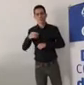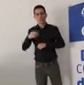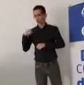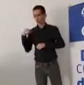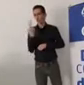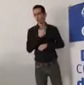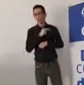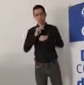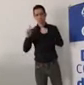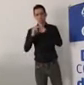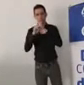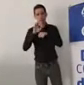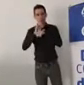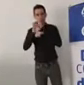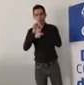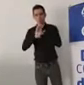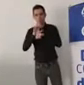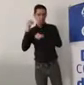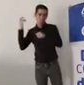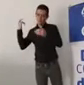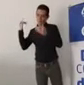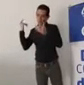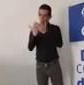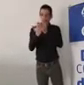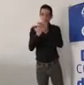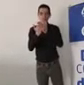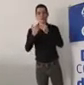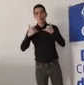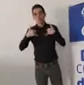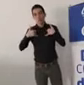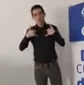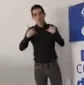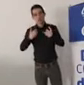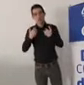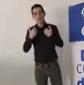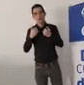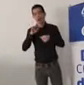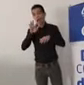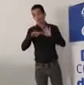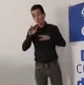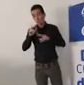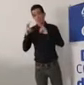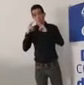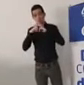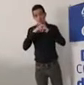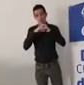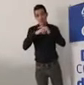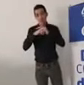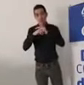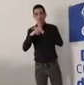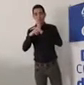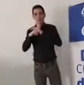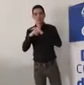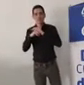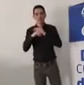no solamente han sido víctimas de la violencia, del conflicto armado, de la barbarie, sino que adicionalmente son jóvenes que